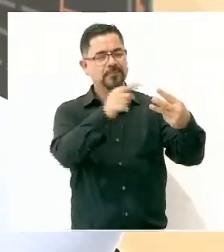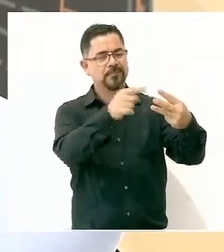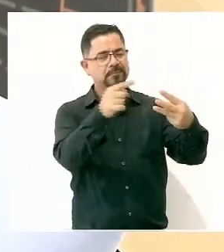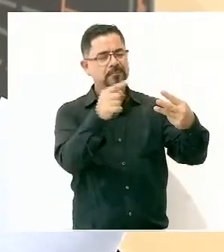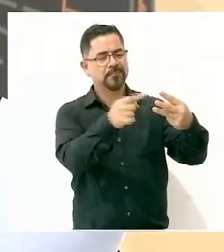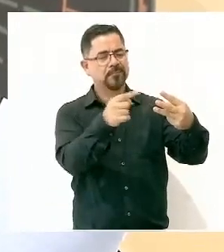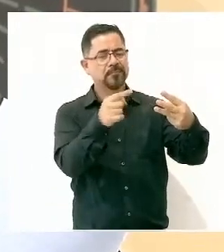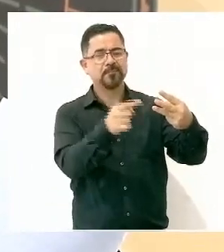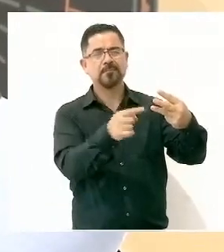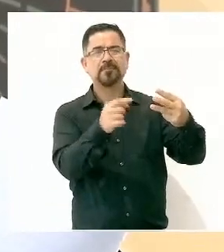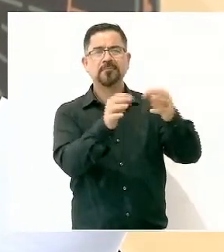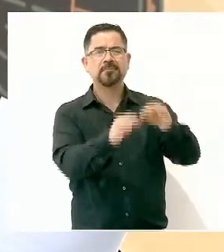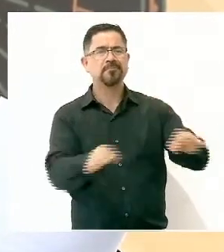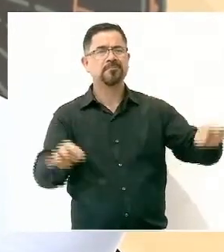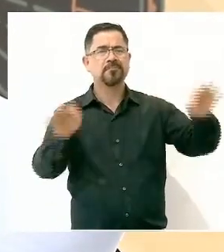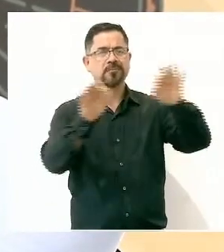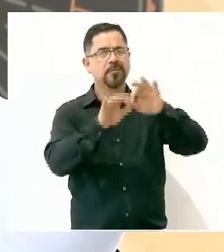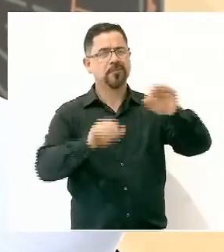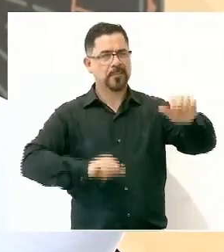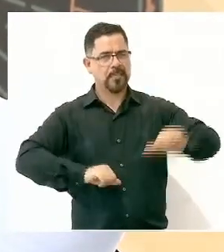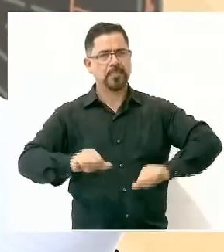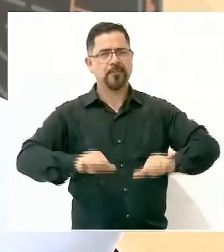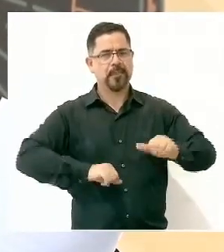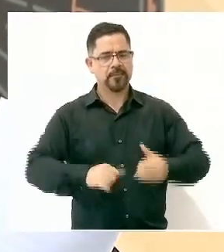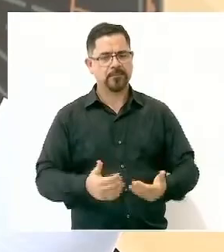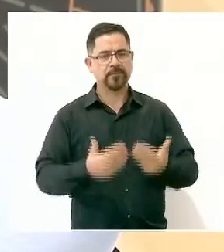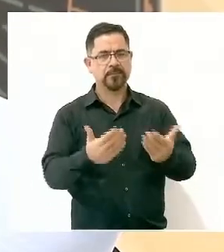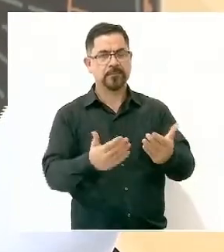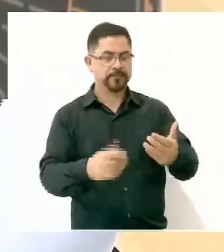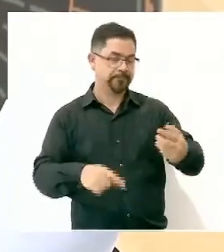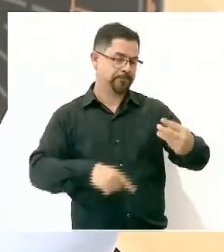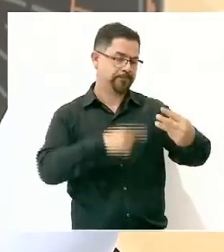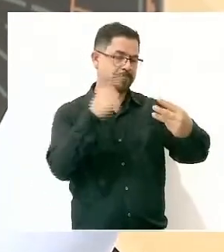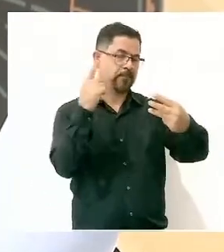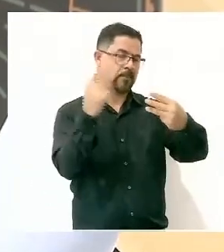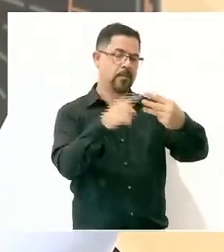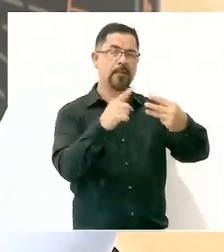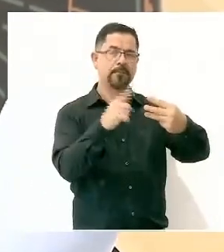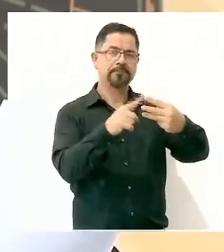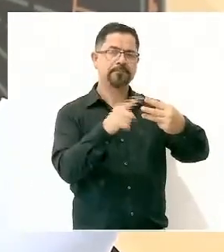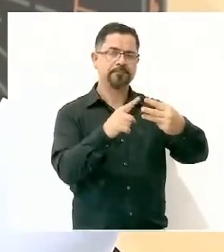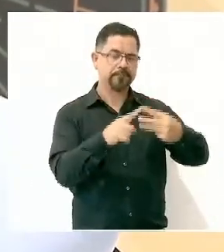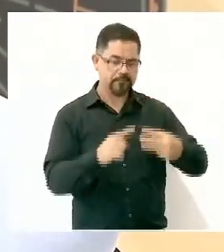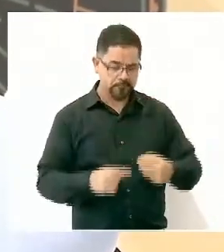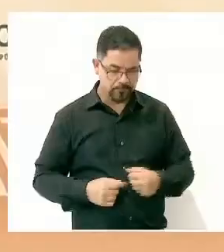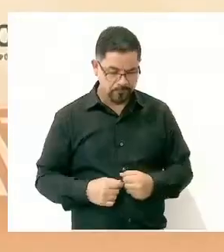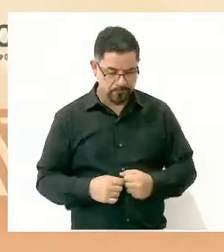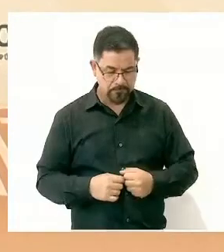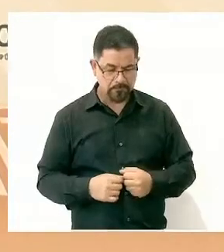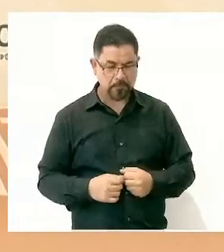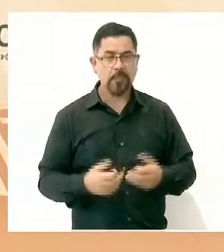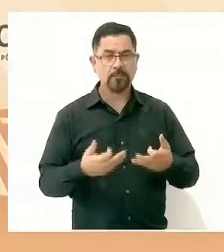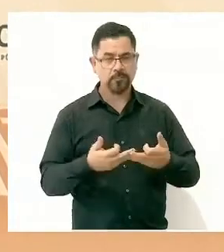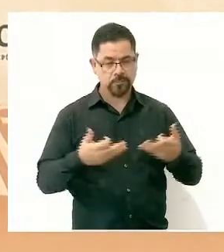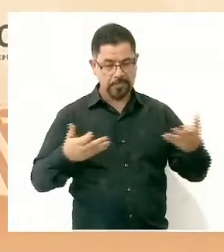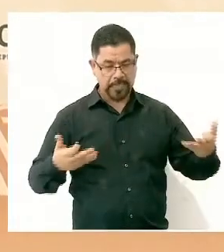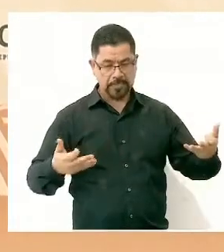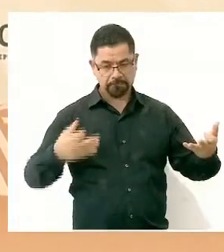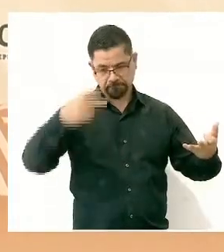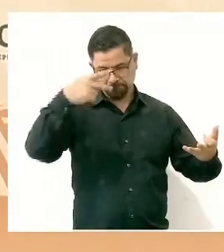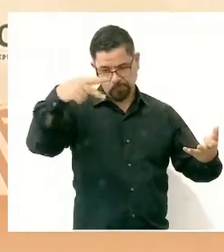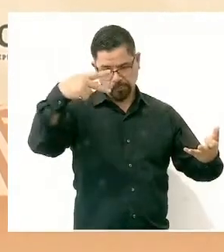grandes e importantes acciones. Primero, el restituir sus tierras